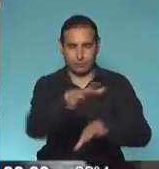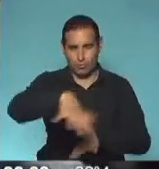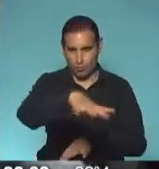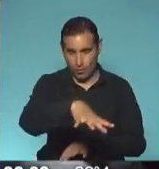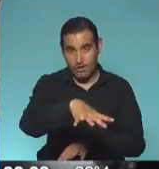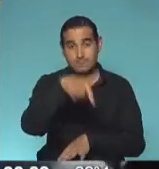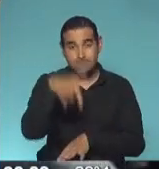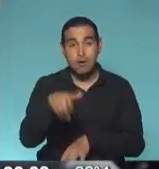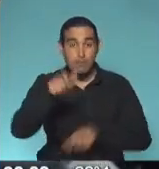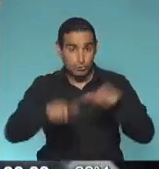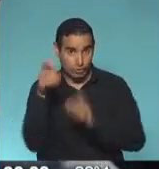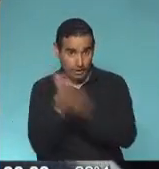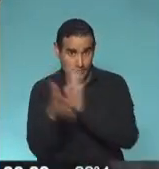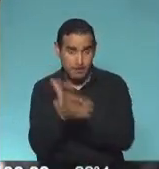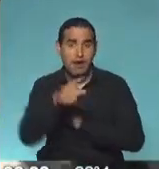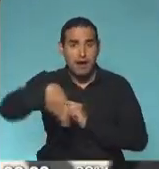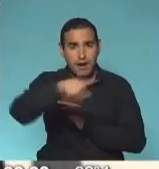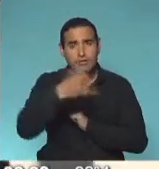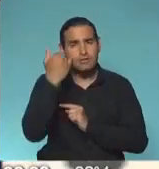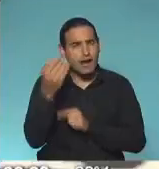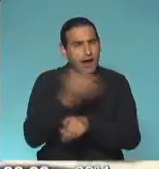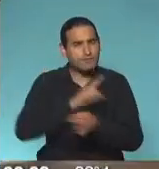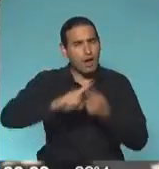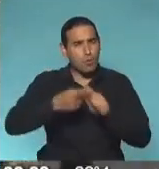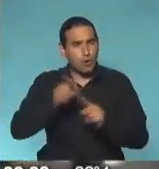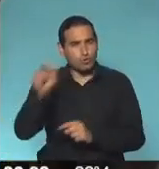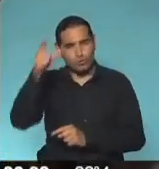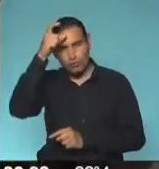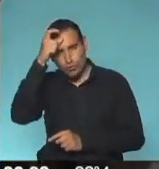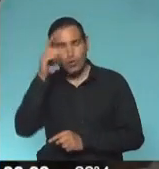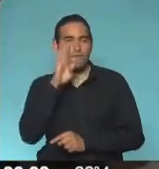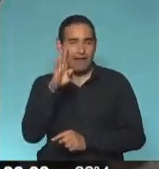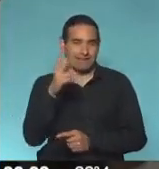Muchos de estos refugiados son parte del acuerdo que Ankara realizó con Bruselas por